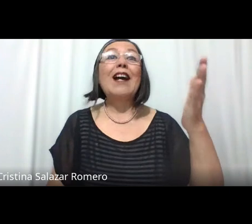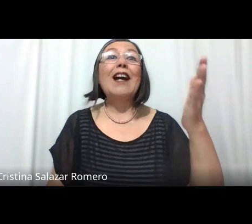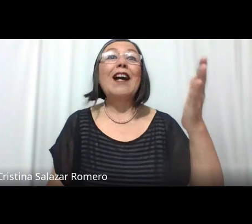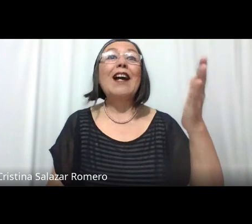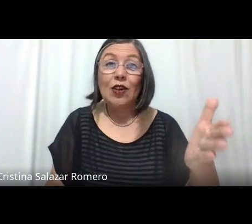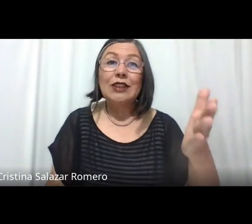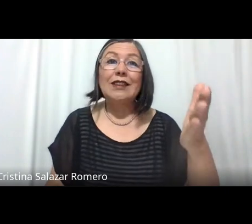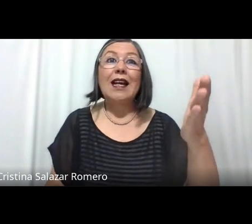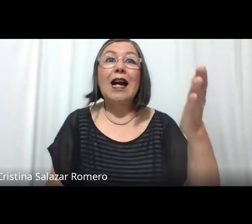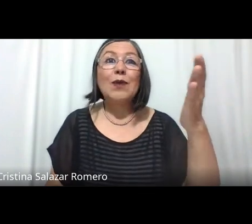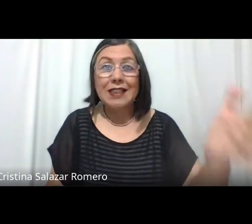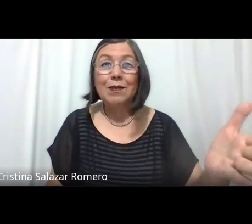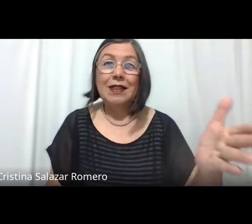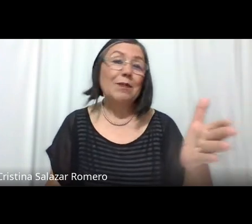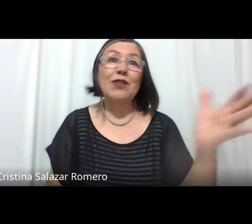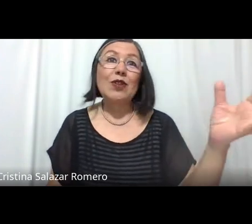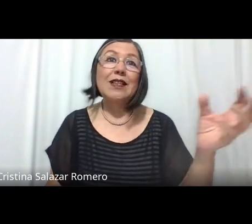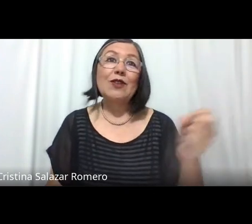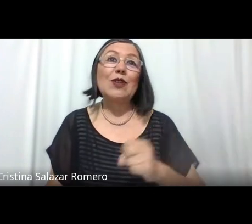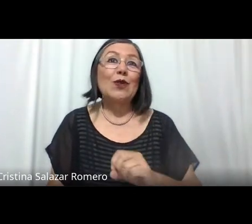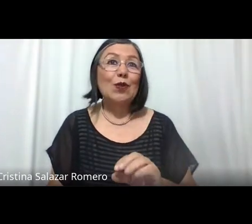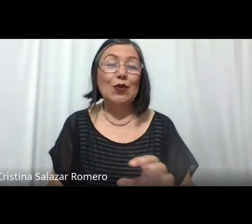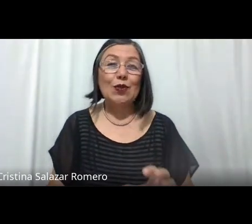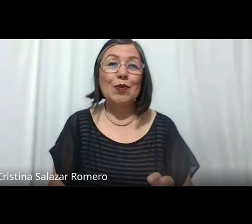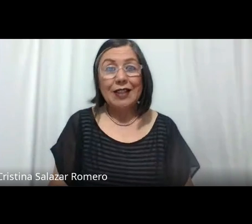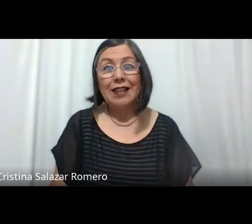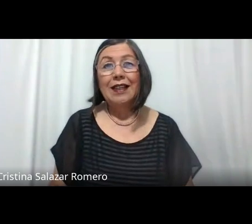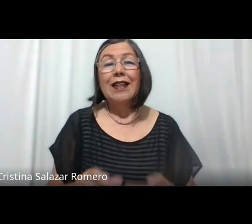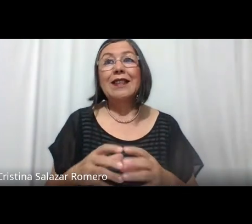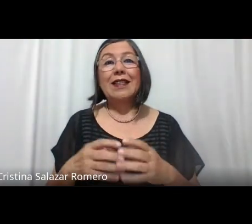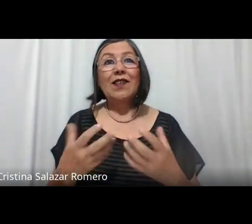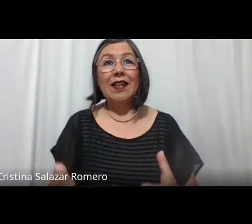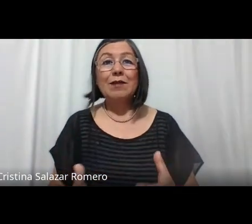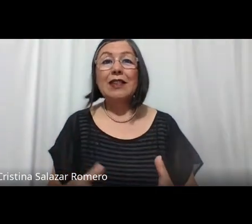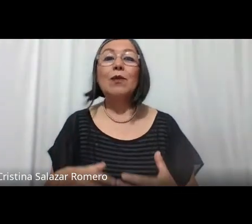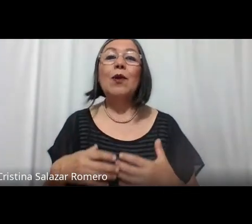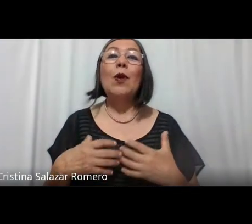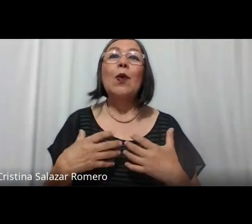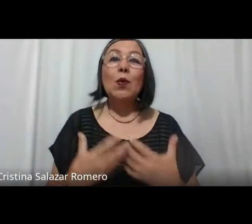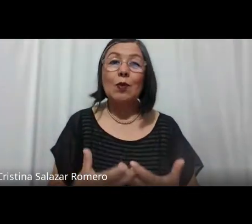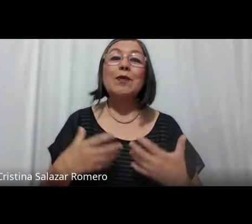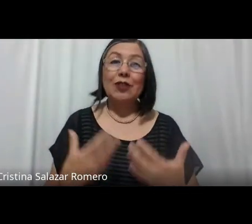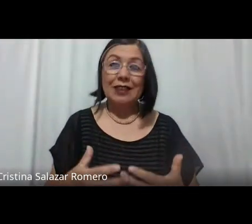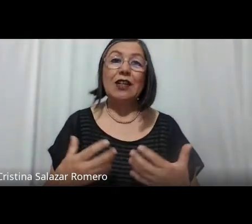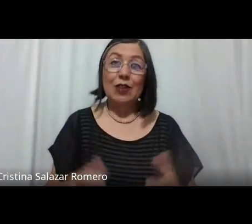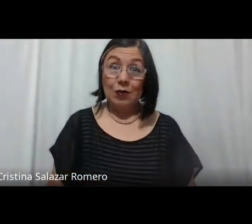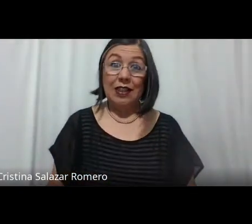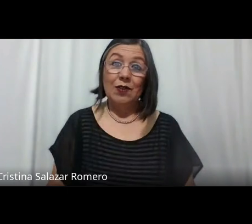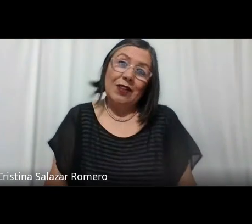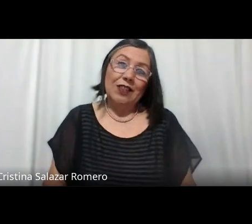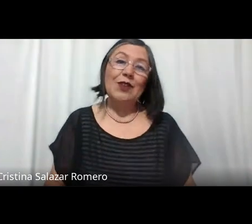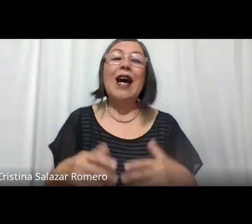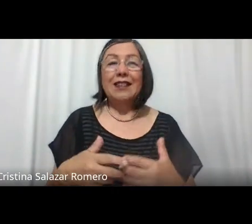la condición auditiva de la persona. Entonces, los sordos como tal se identifican más como un grupo minoritario